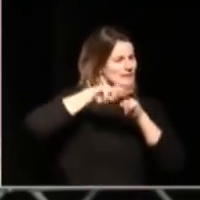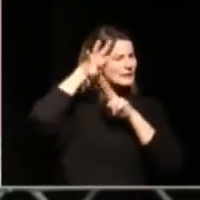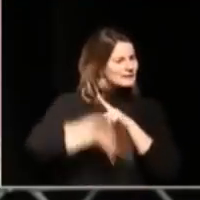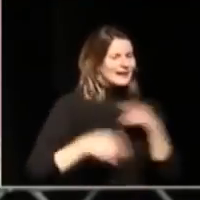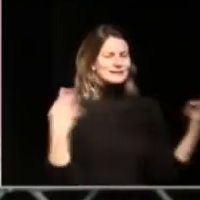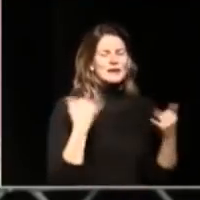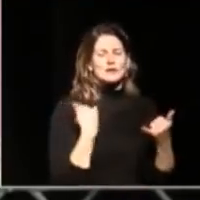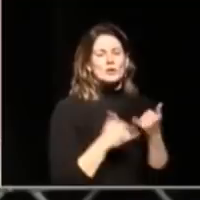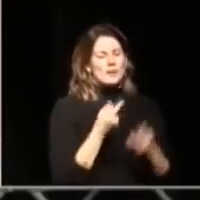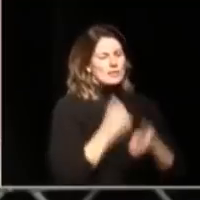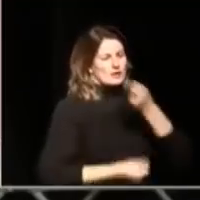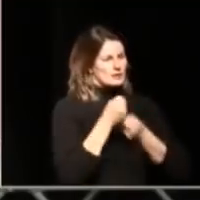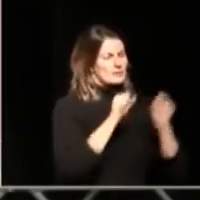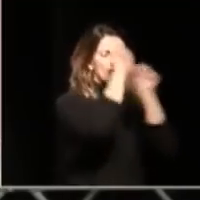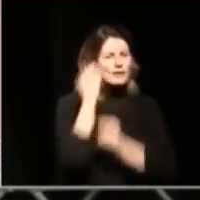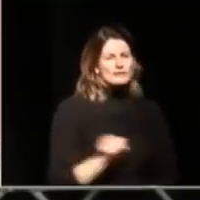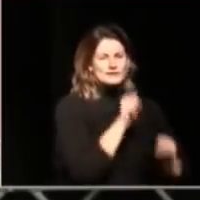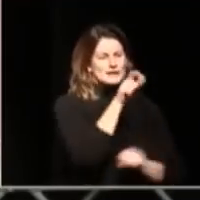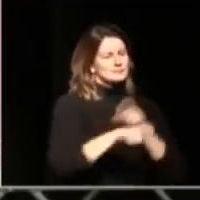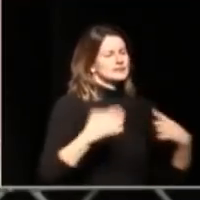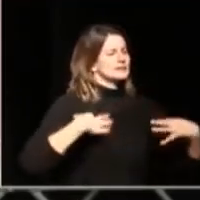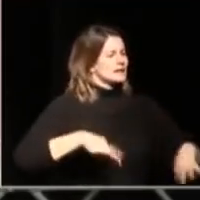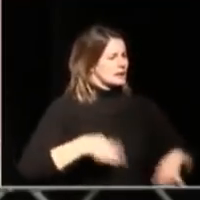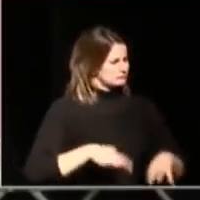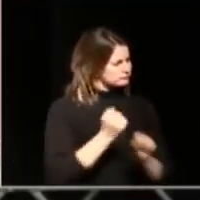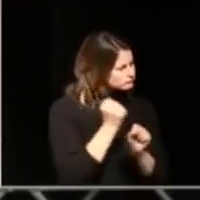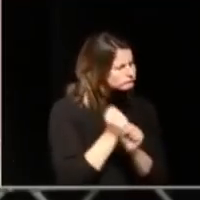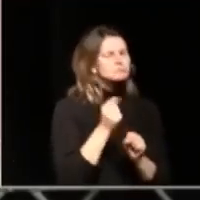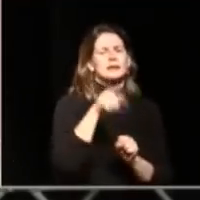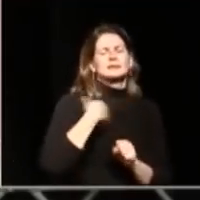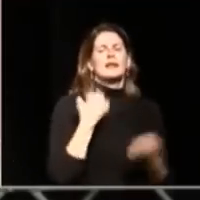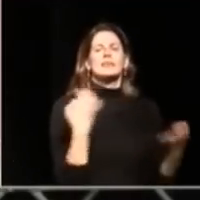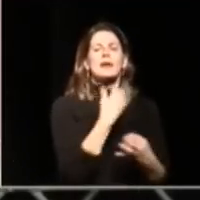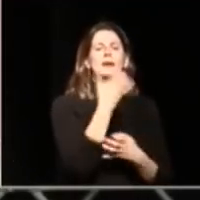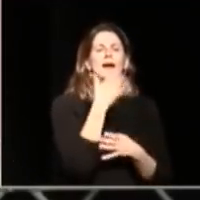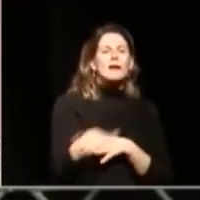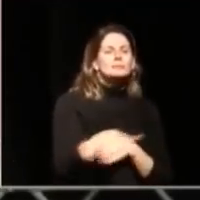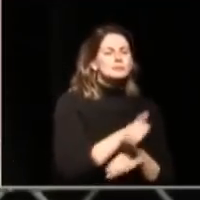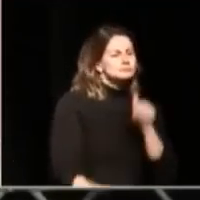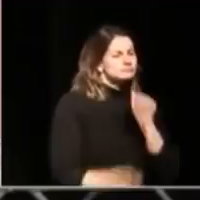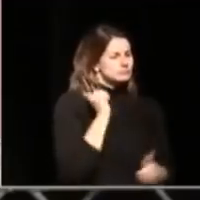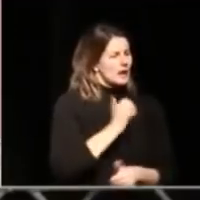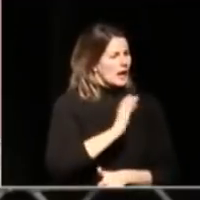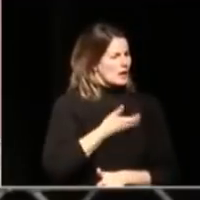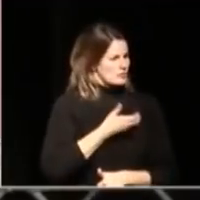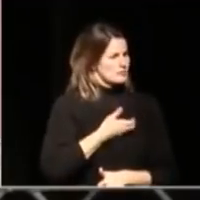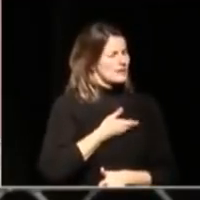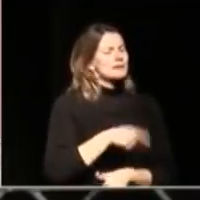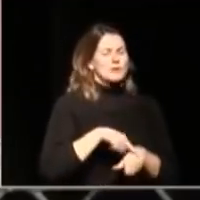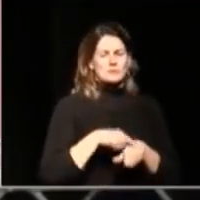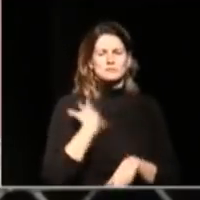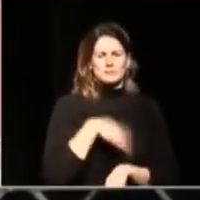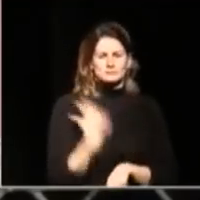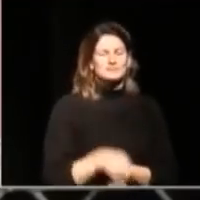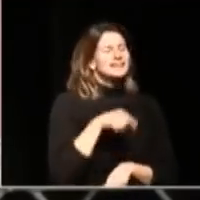la recuperación económica, la defensa de las clases populares y que tome como ejemplo el ayuntamiento que está demostrando que esa política es posible,